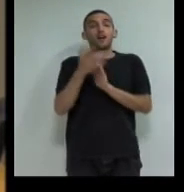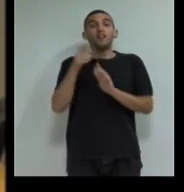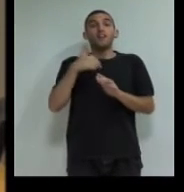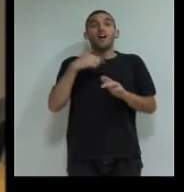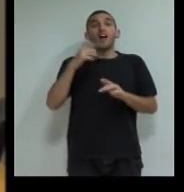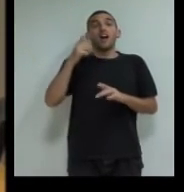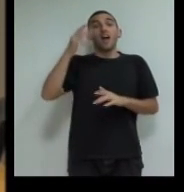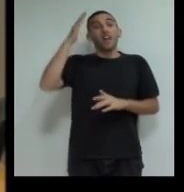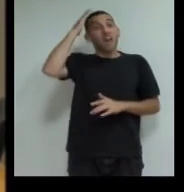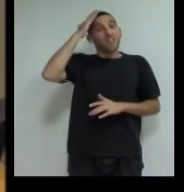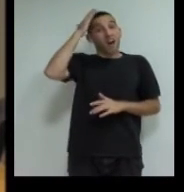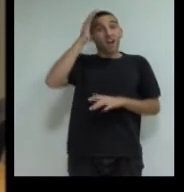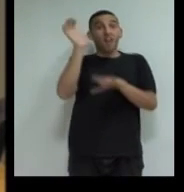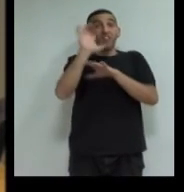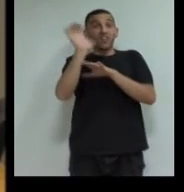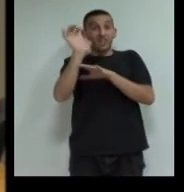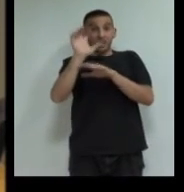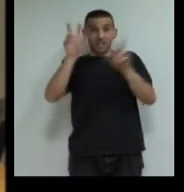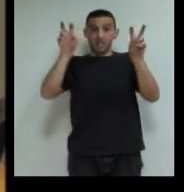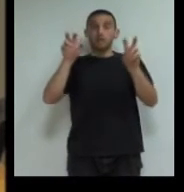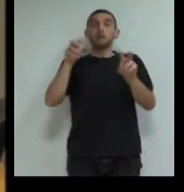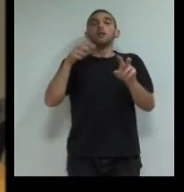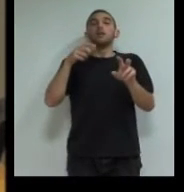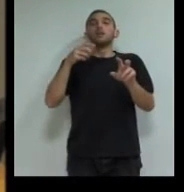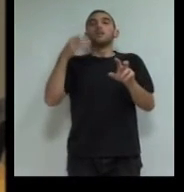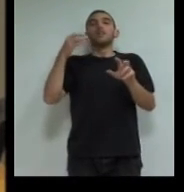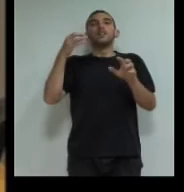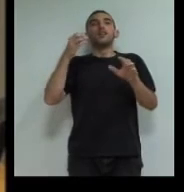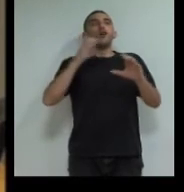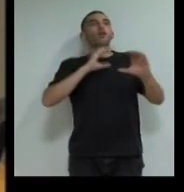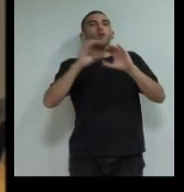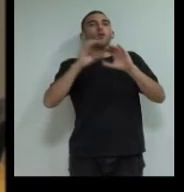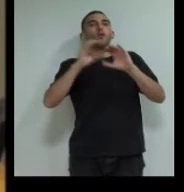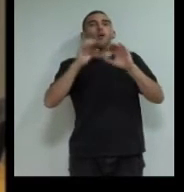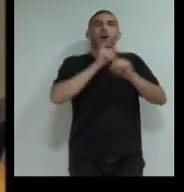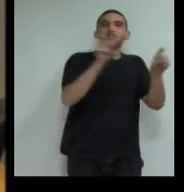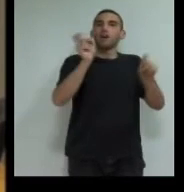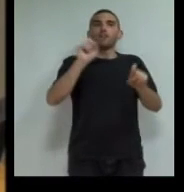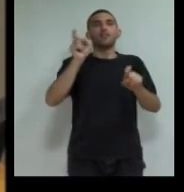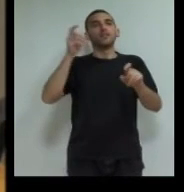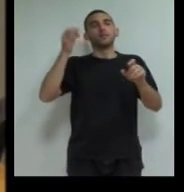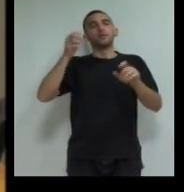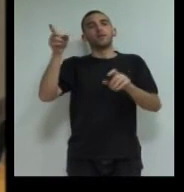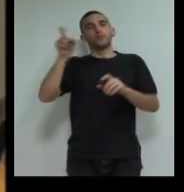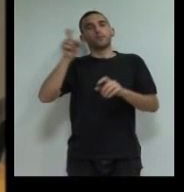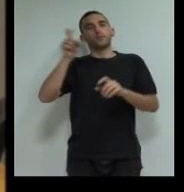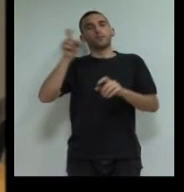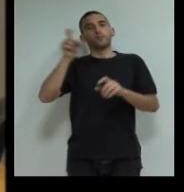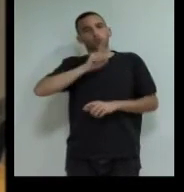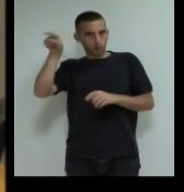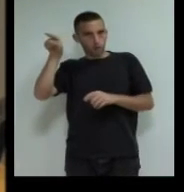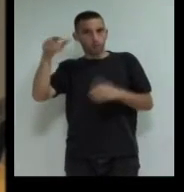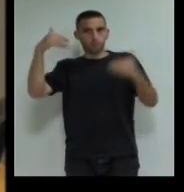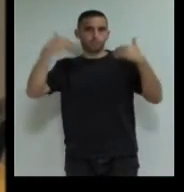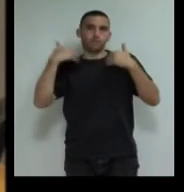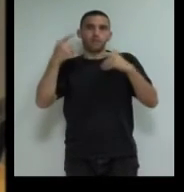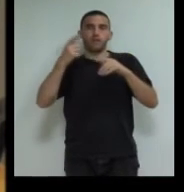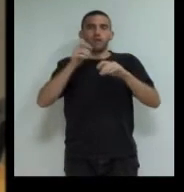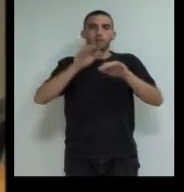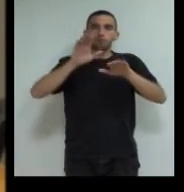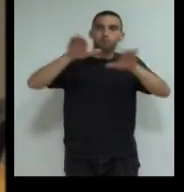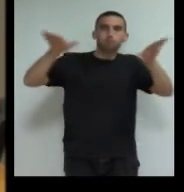Cine la que lo ha comunicado, ha sido siempre Fundación Orange la que ha llevado, hemos llevado muy a la limón la comunicación, pero son ellos los que han tirado